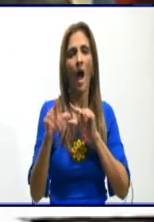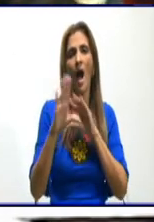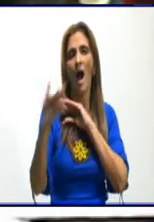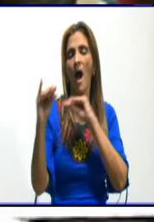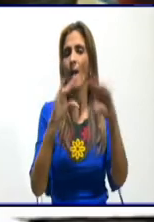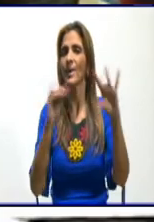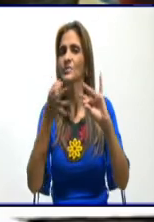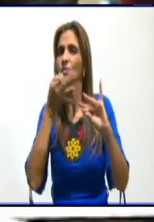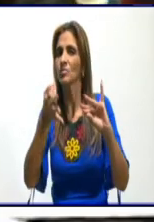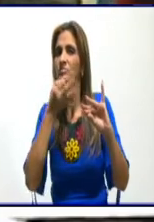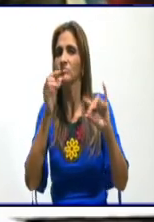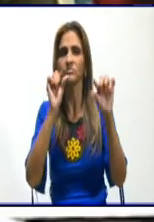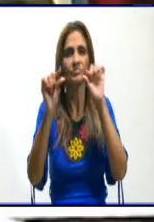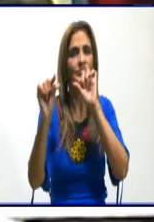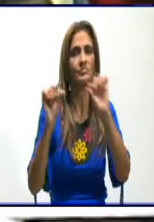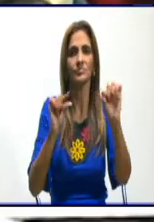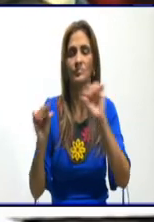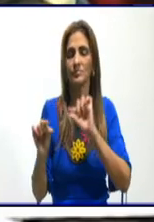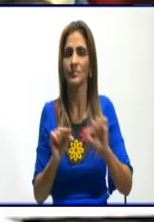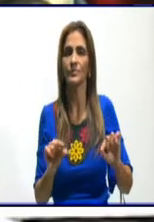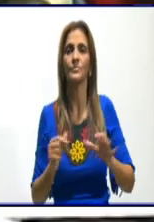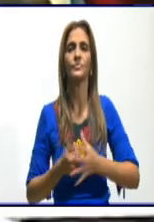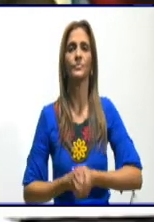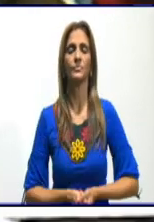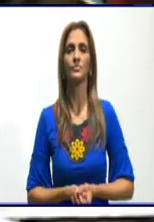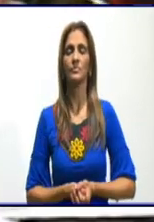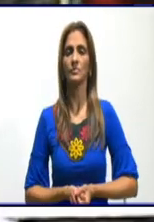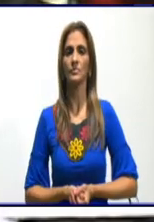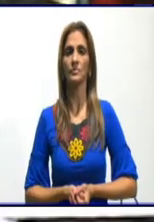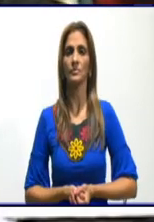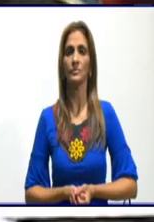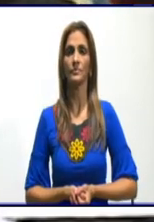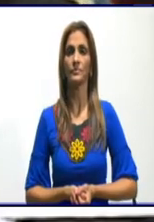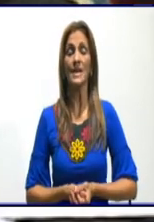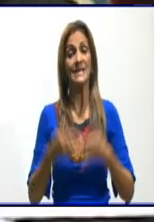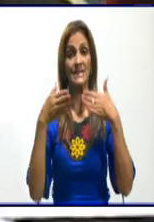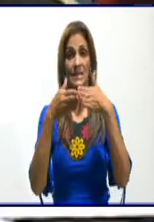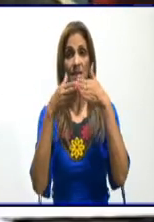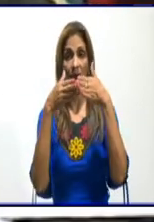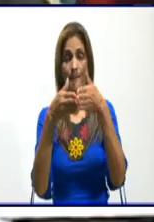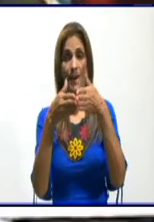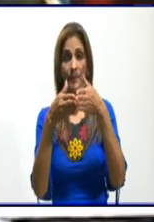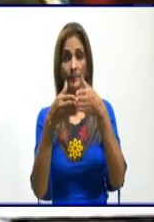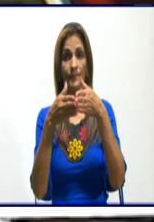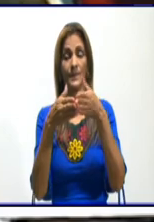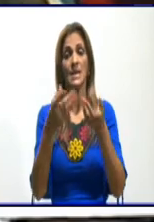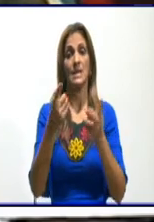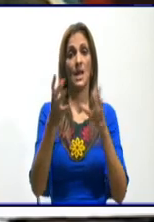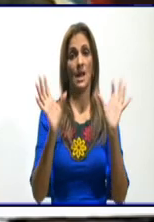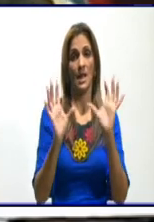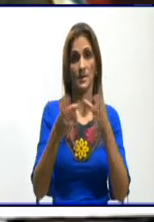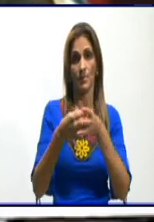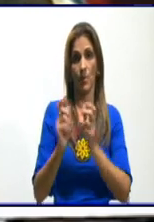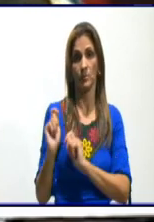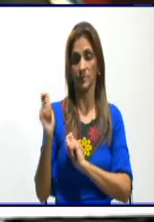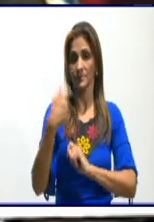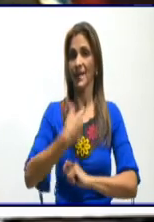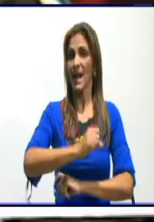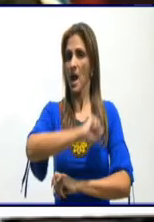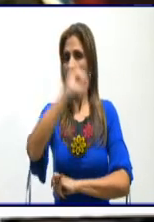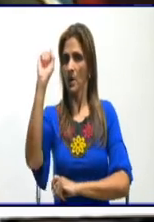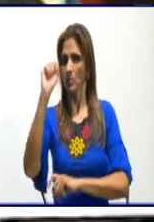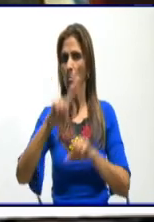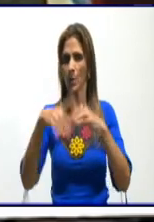introducción del presidente del consejo de defensa y granma y los alazanes ganaron fue porque hubo unidad